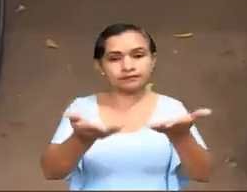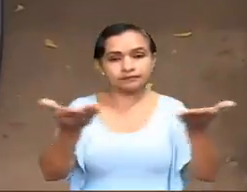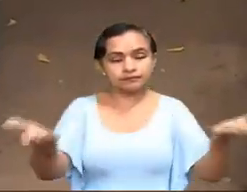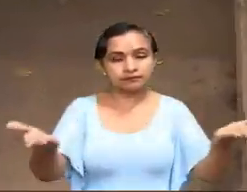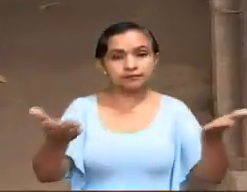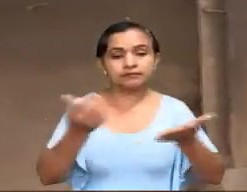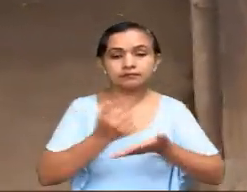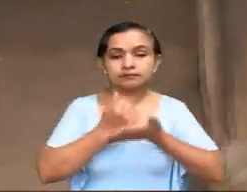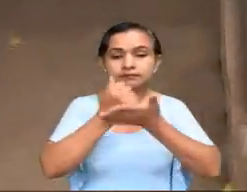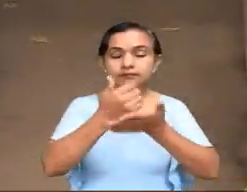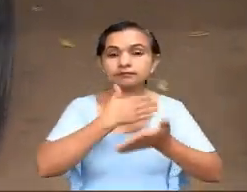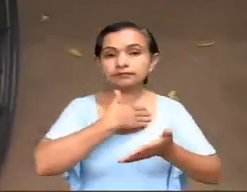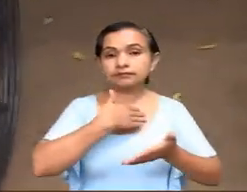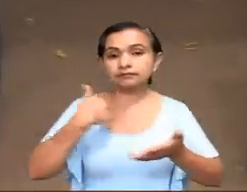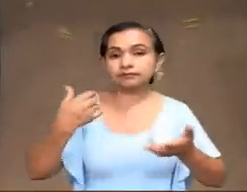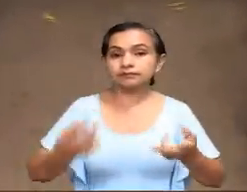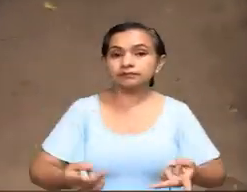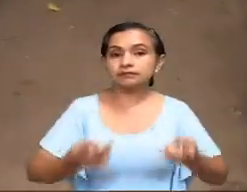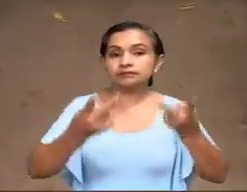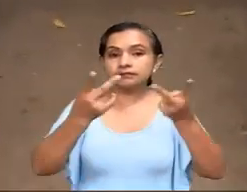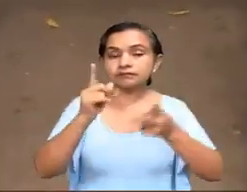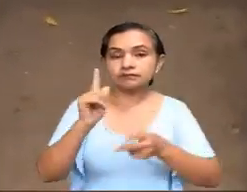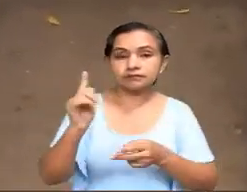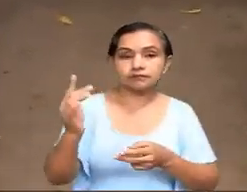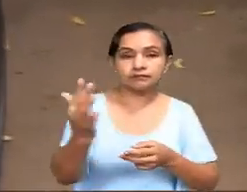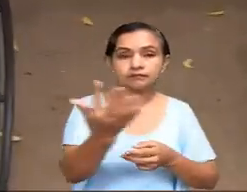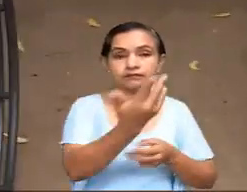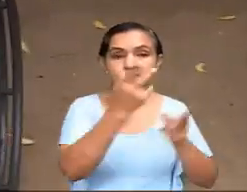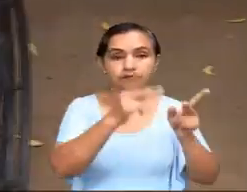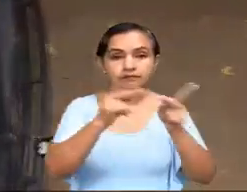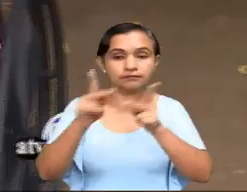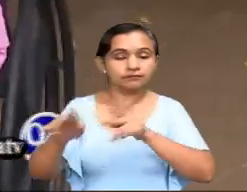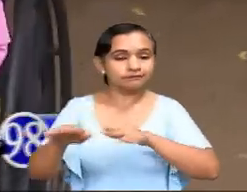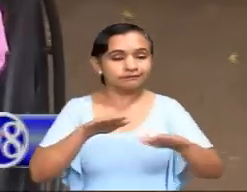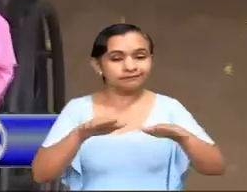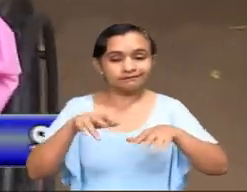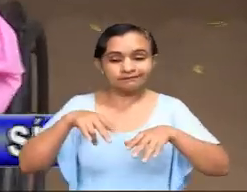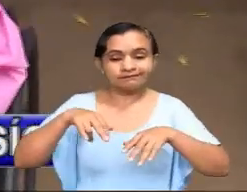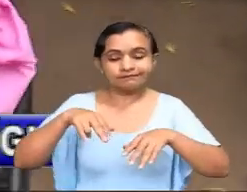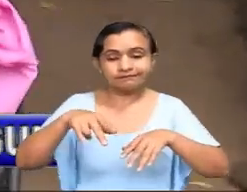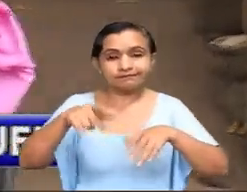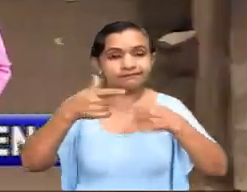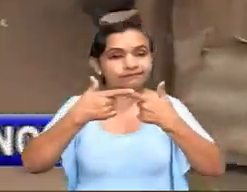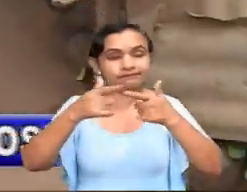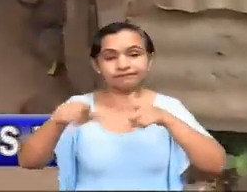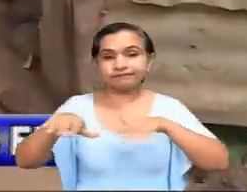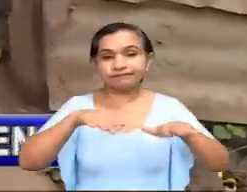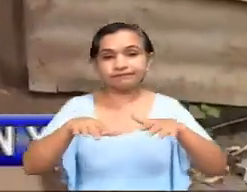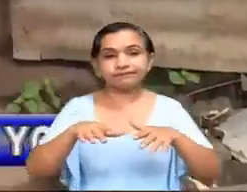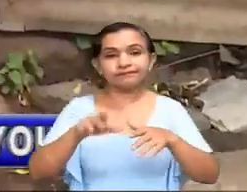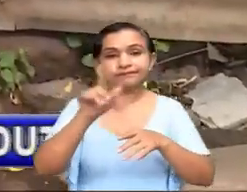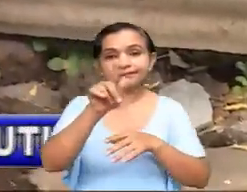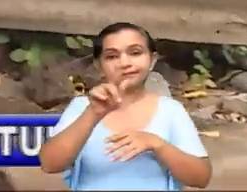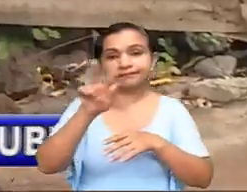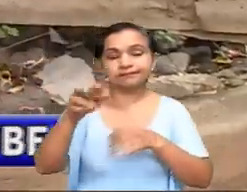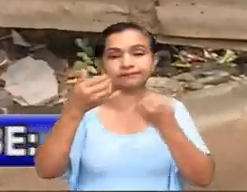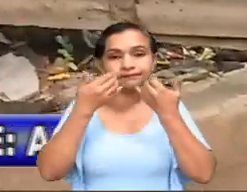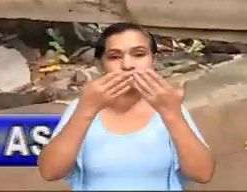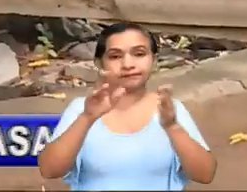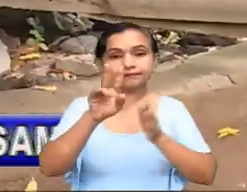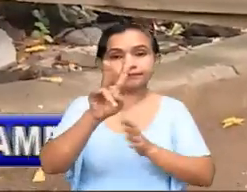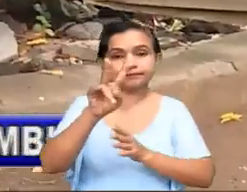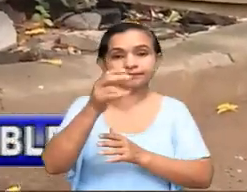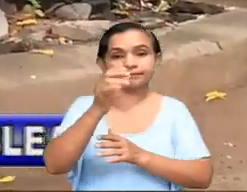se ayudará a mejorar la calidad de vida de todas aquellas personas que no pueden movilizarse libremente. Para el canal parlamentario les